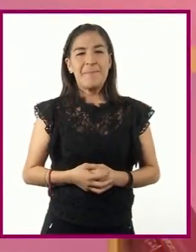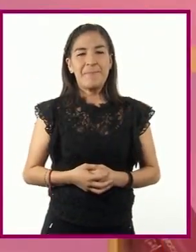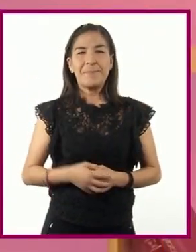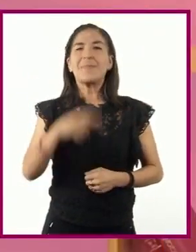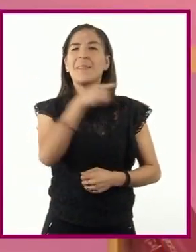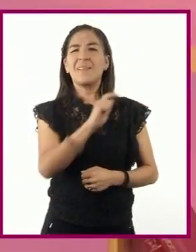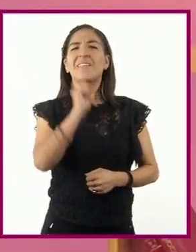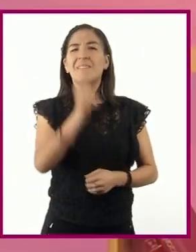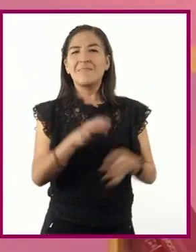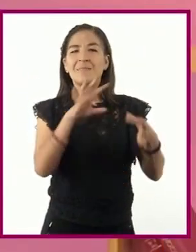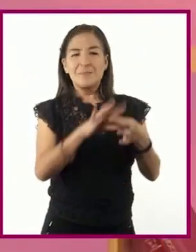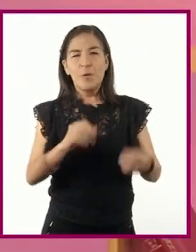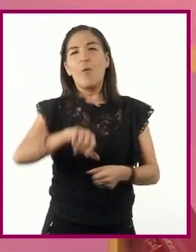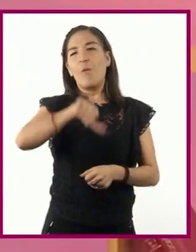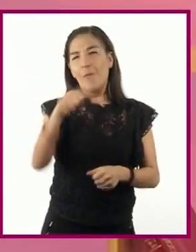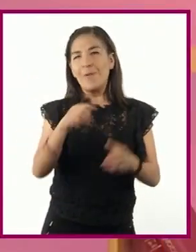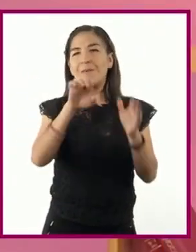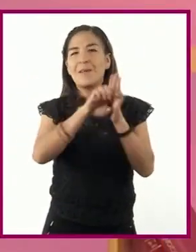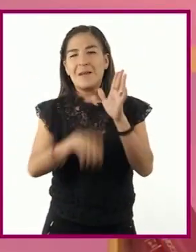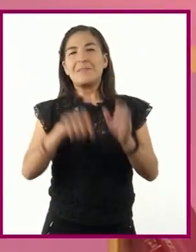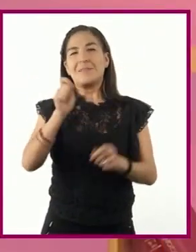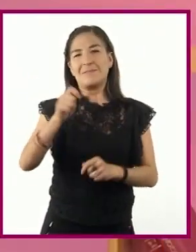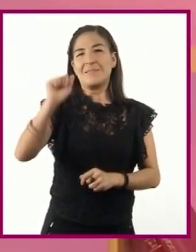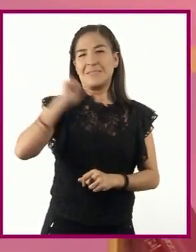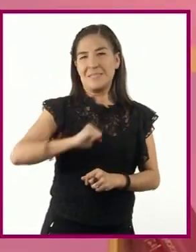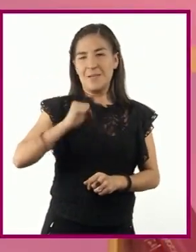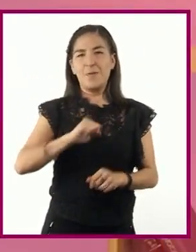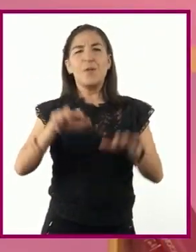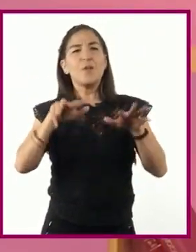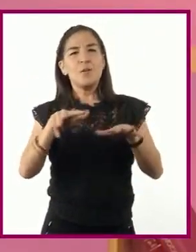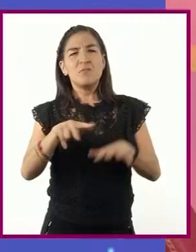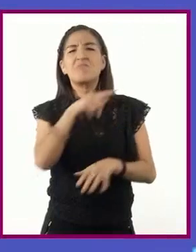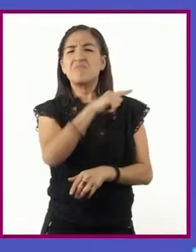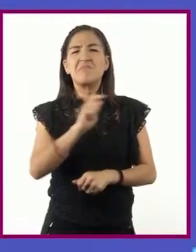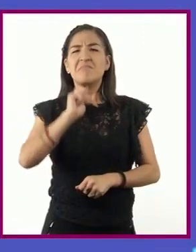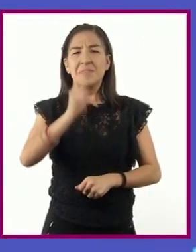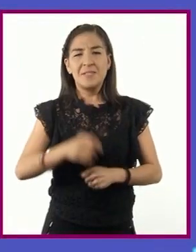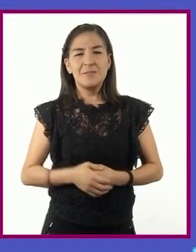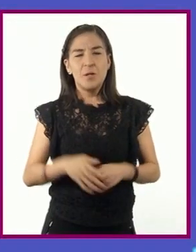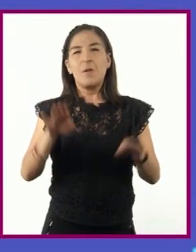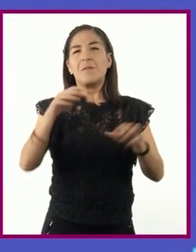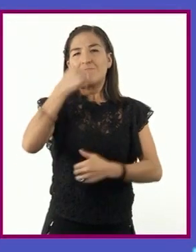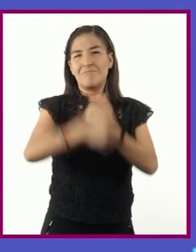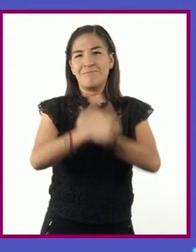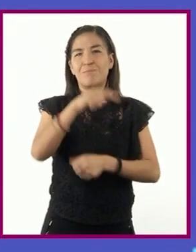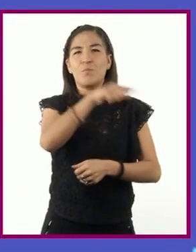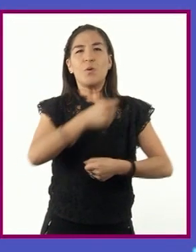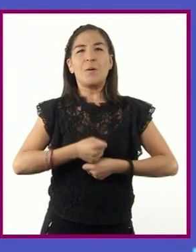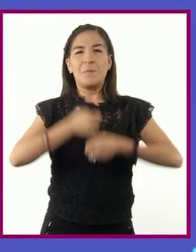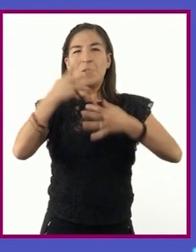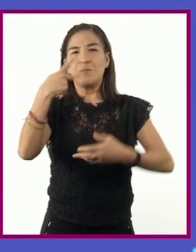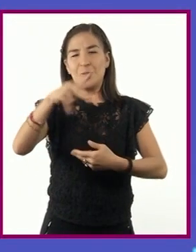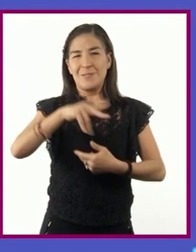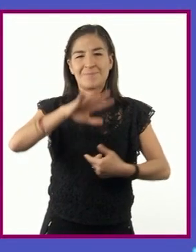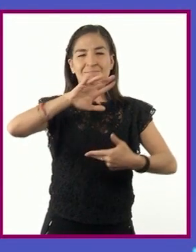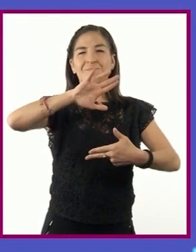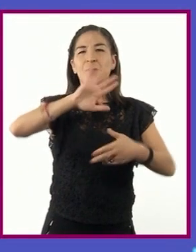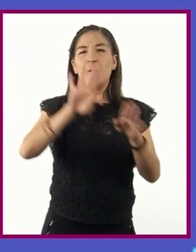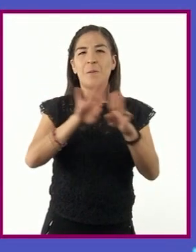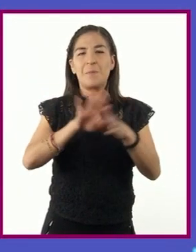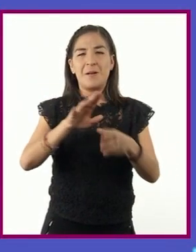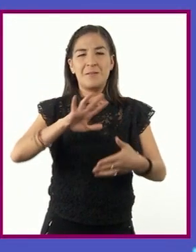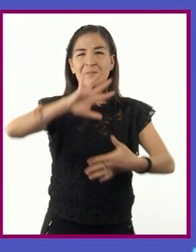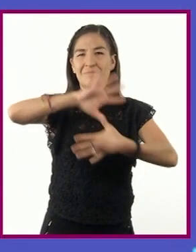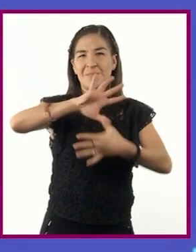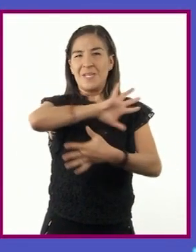También están estos otros ejemplos del siglo XVIII que hicieron para un concurso poético novohispano en donde los versos